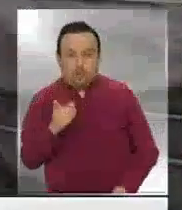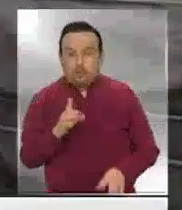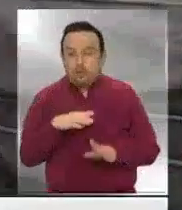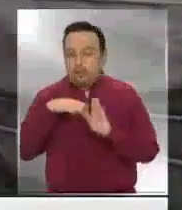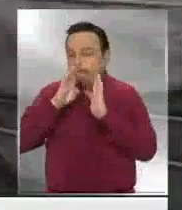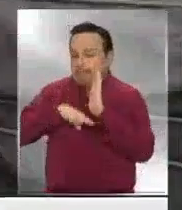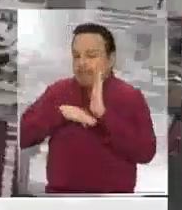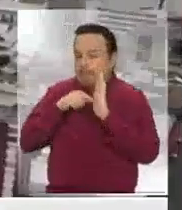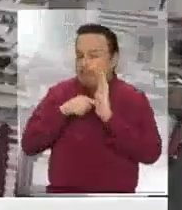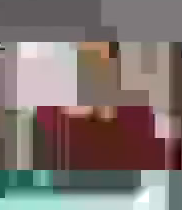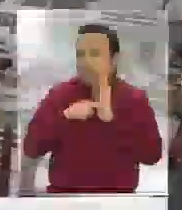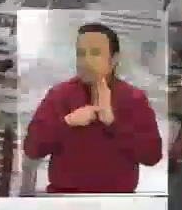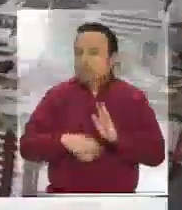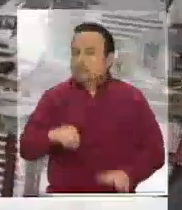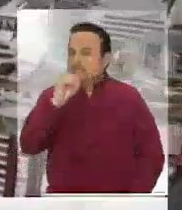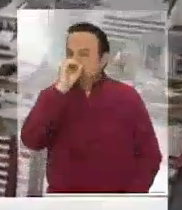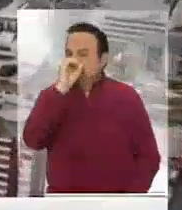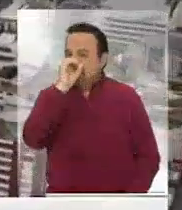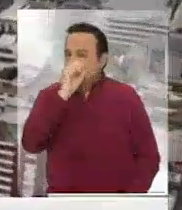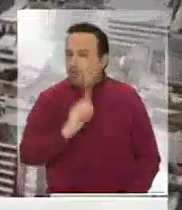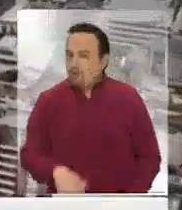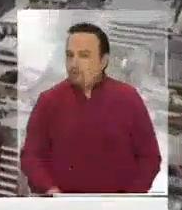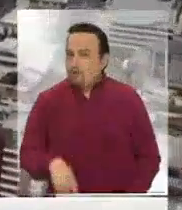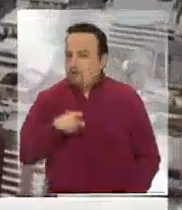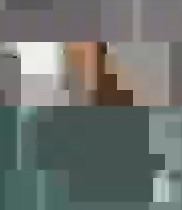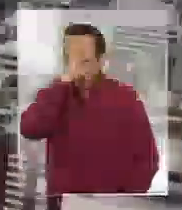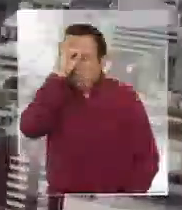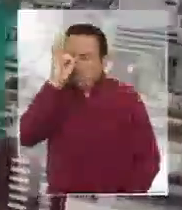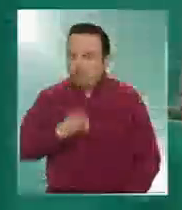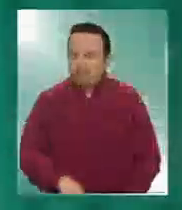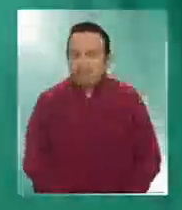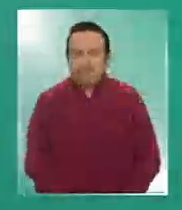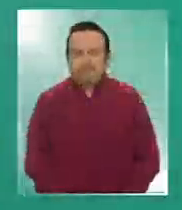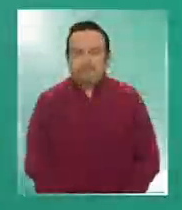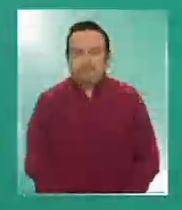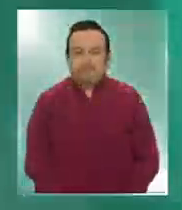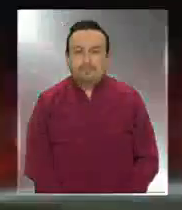mínima alcance los 0 grados en Temuco.